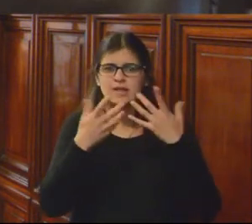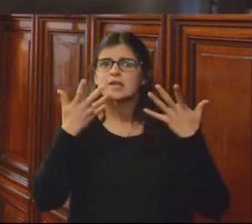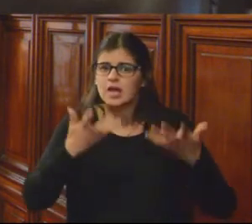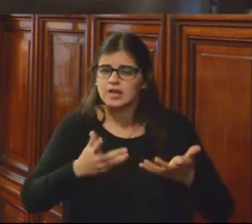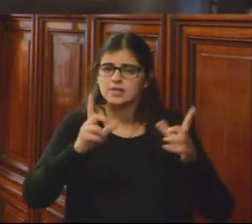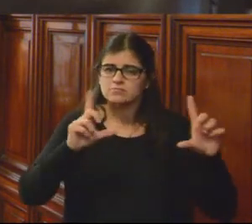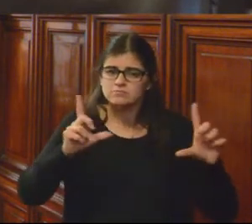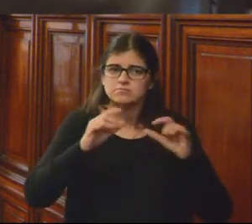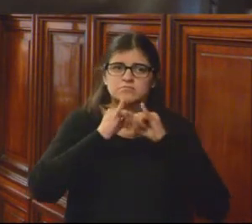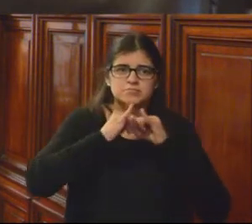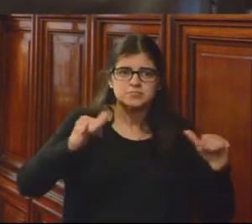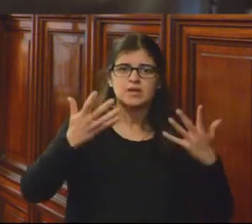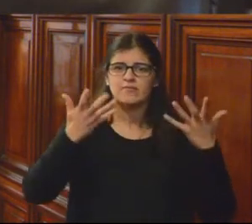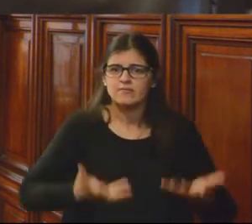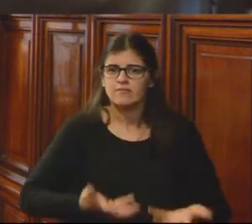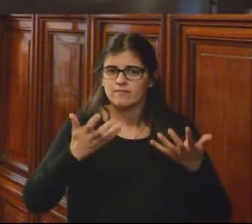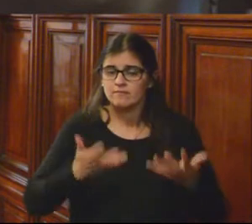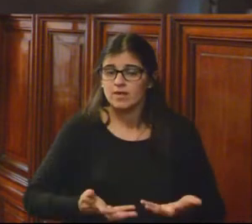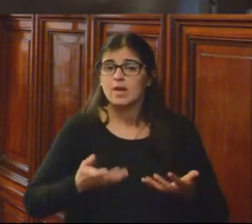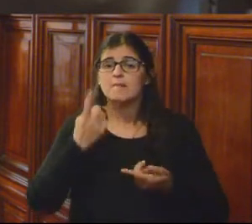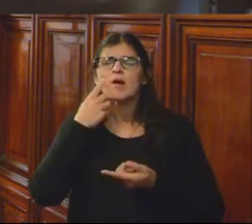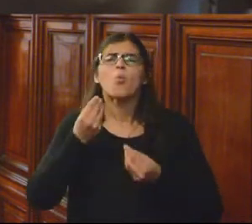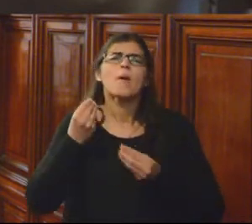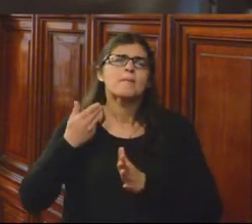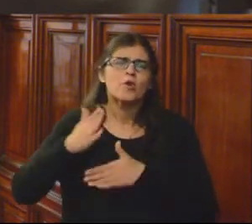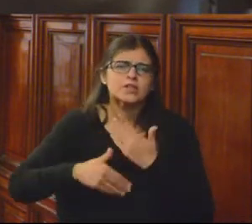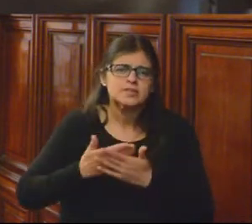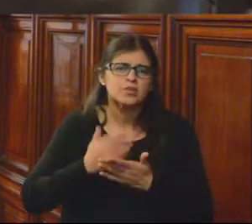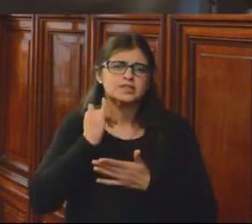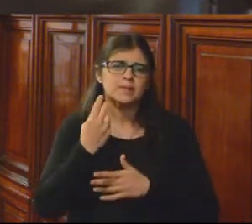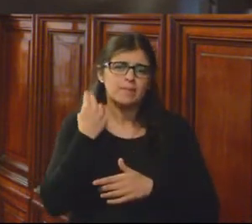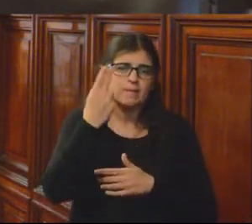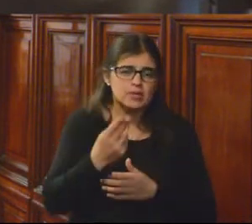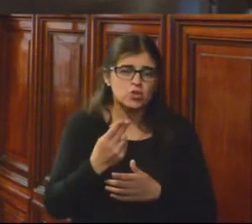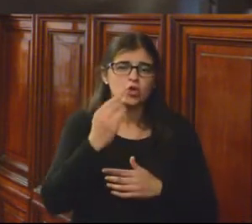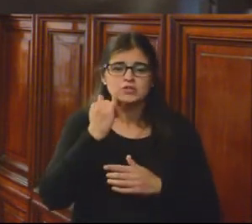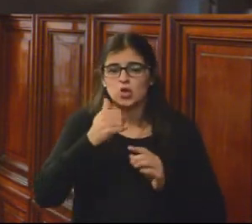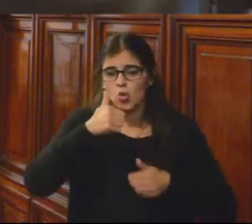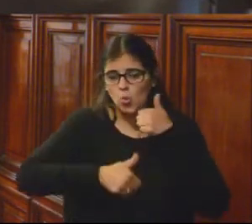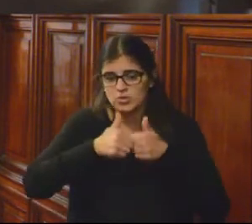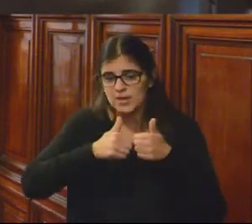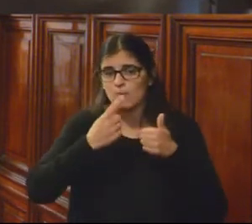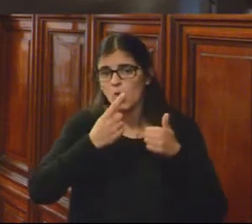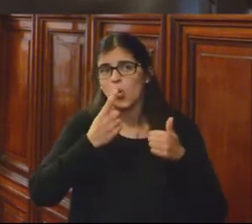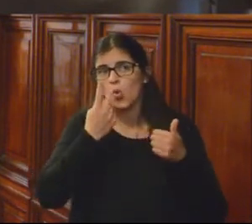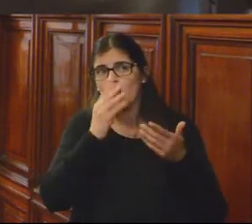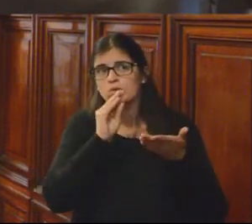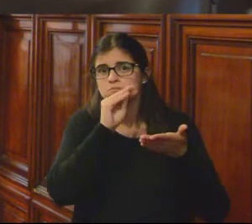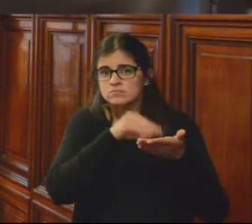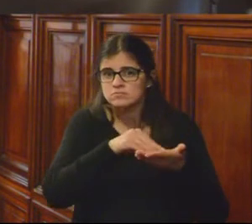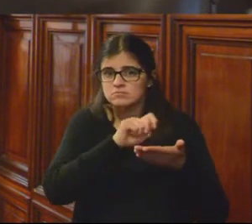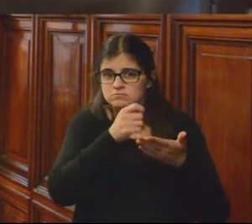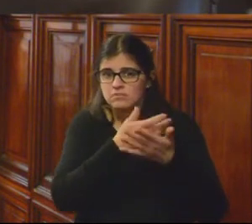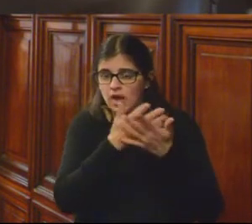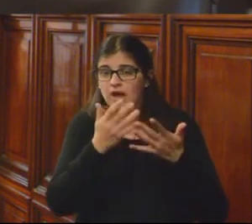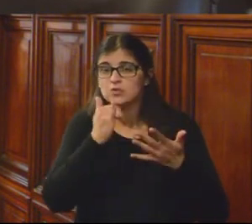emitiendo, querían seguir en el aire. ¿Cuáles fueron los procedimientos? ¿Si se les permitió concursar por una frecuencia? ¿Hubo un procedimiento para